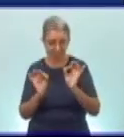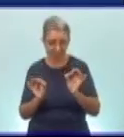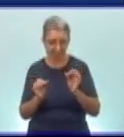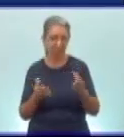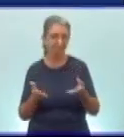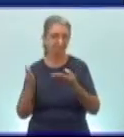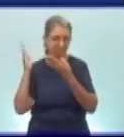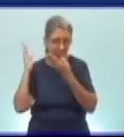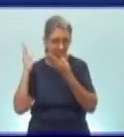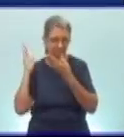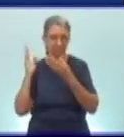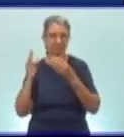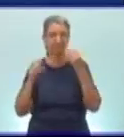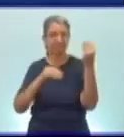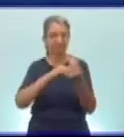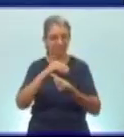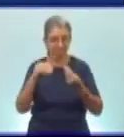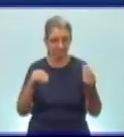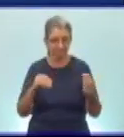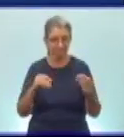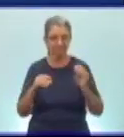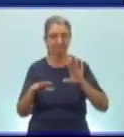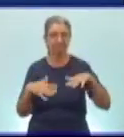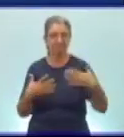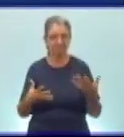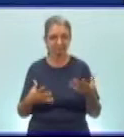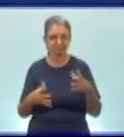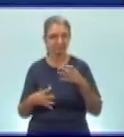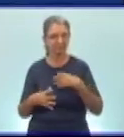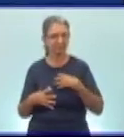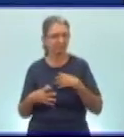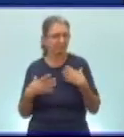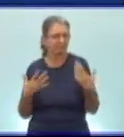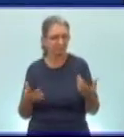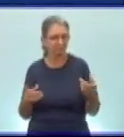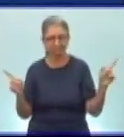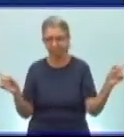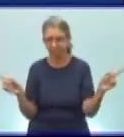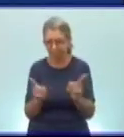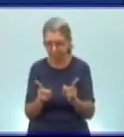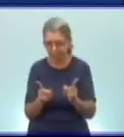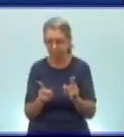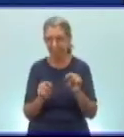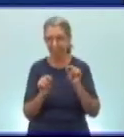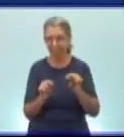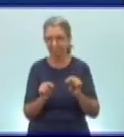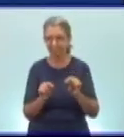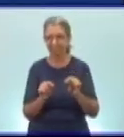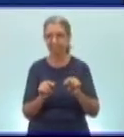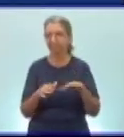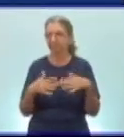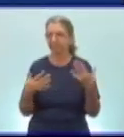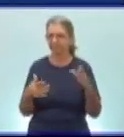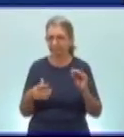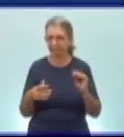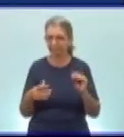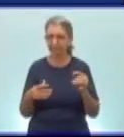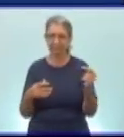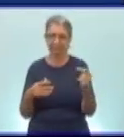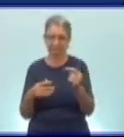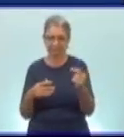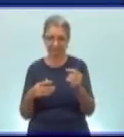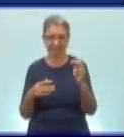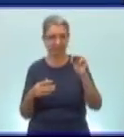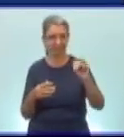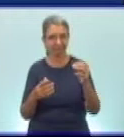elongación. Al sustituirla, entonces obtenemos una expresión mucho más simplificada. la cual nos dice que menos la masa de ese